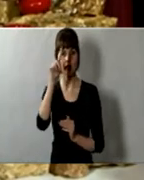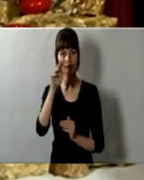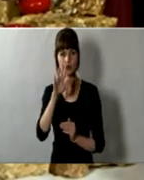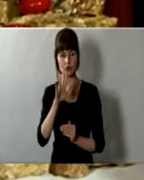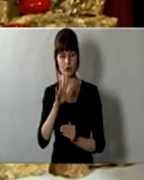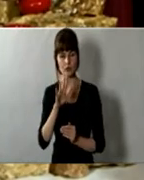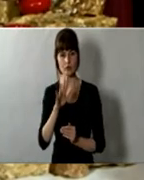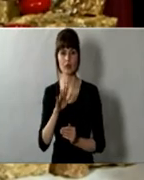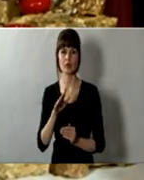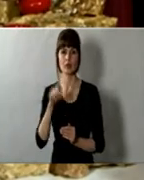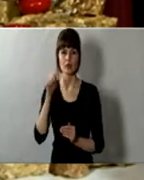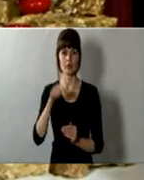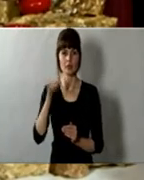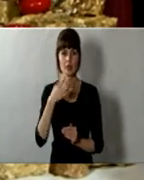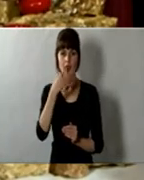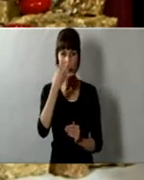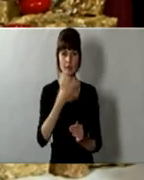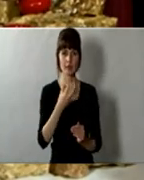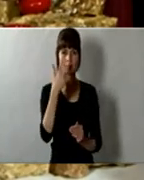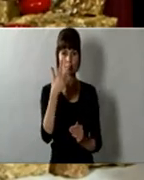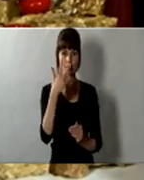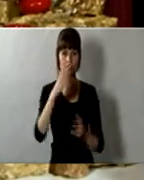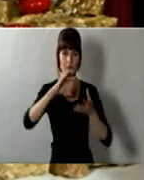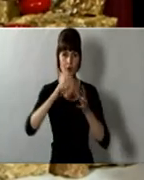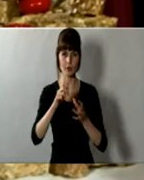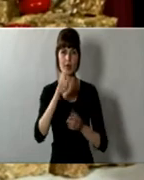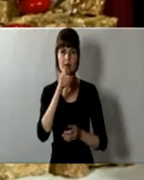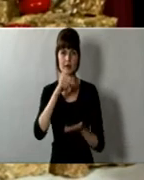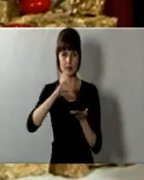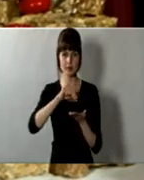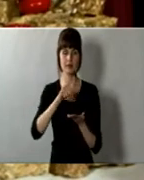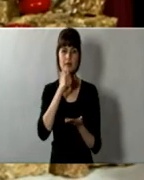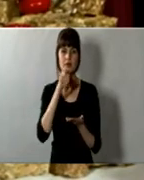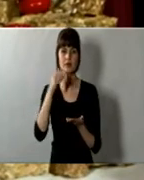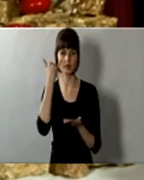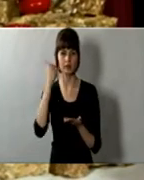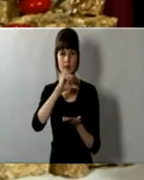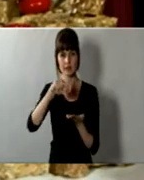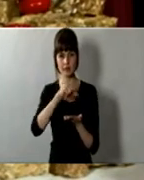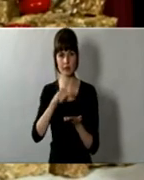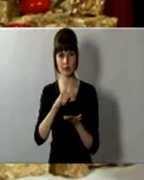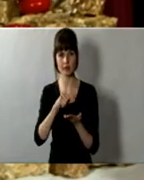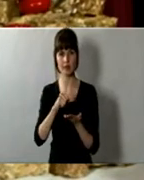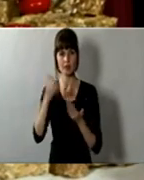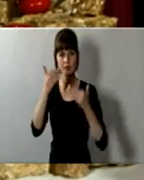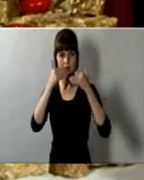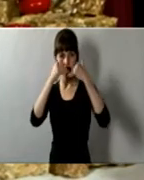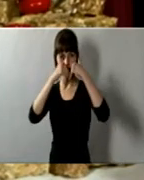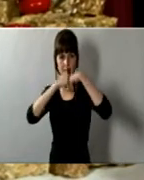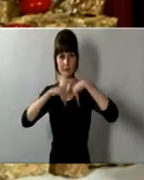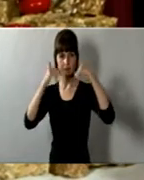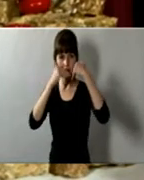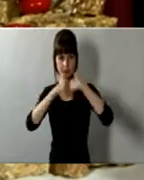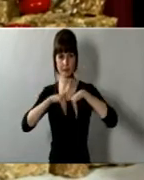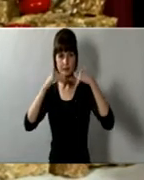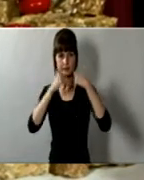Que realmente Estos tres elementos Que hoy hemos hablado Puedan ser introducidos O tú puedas Inducirte A